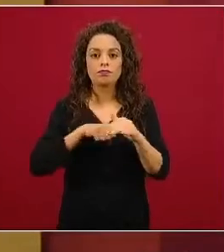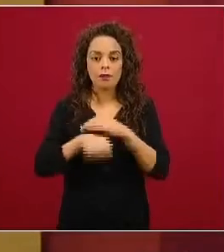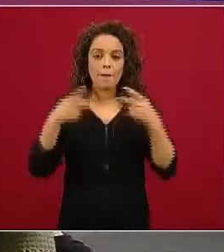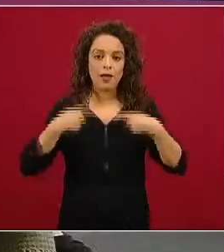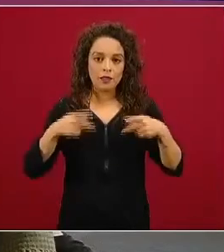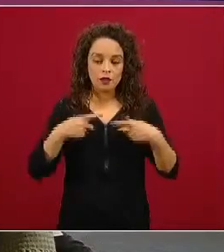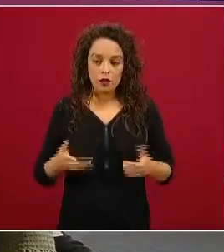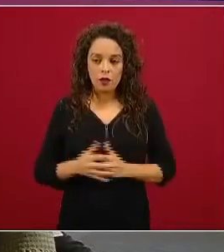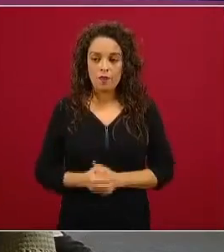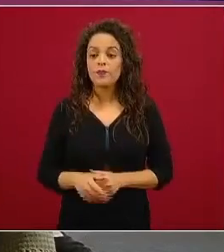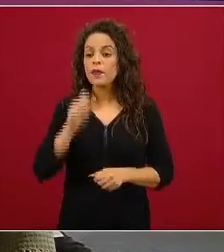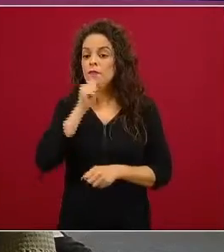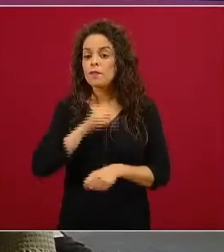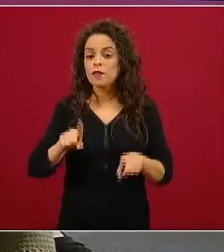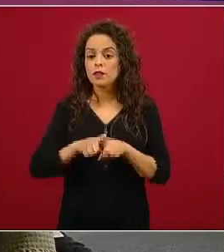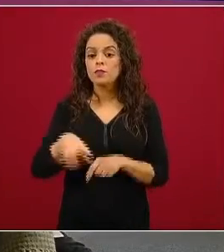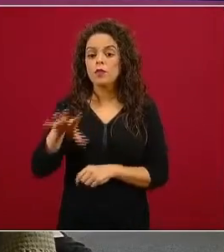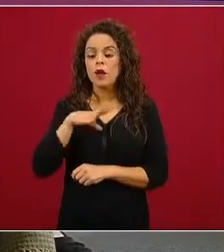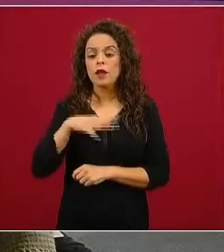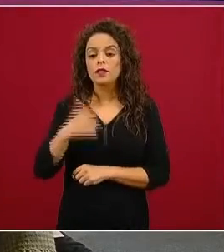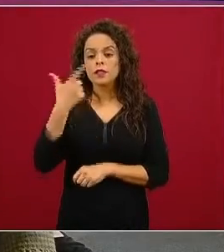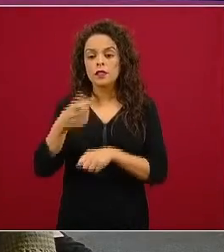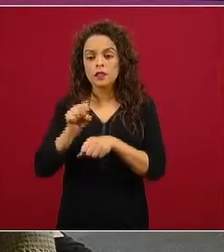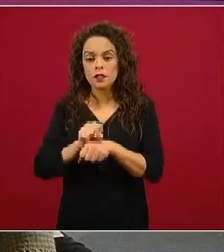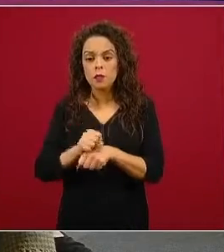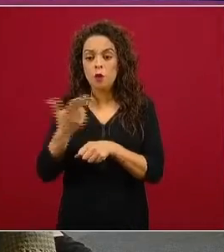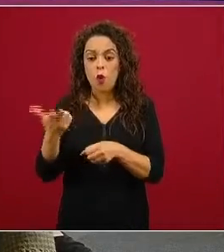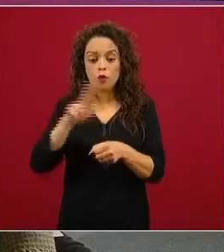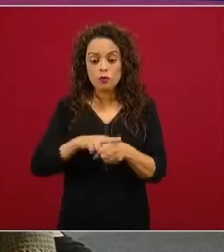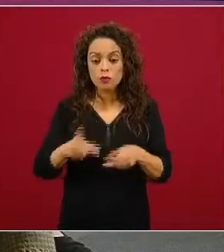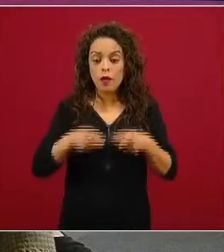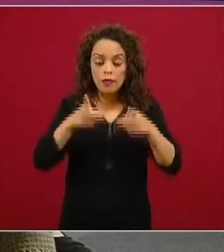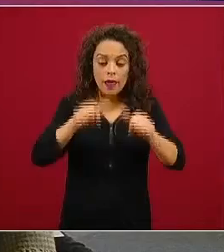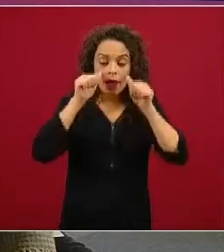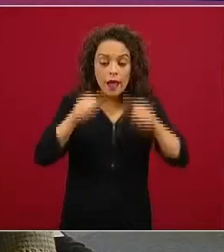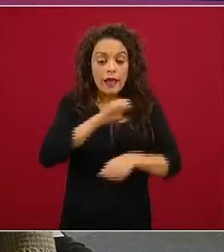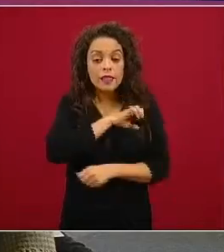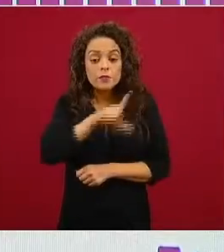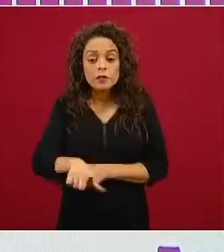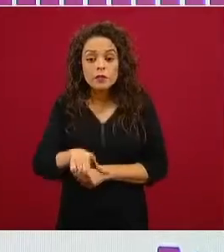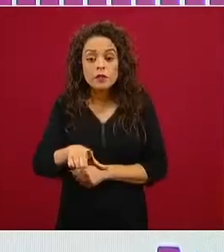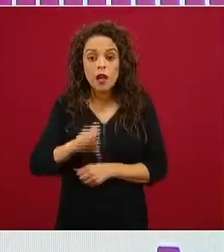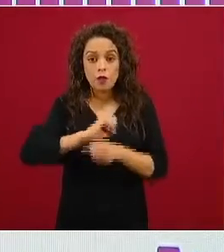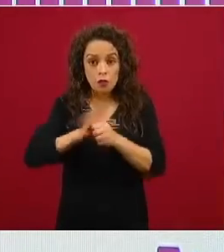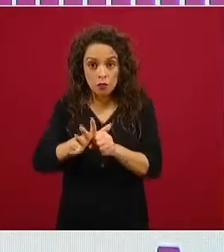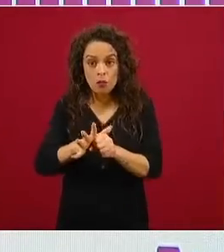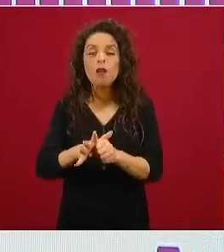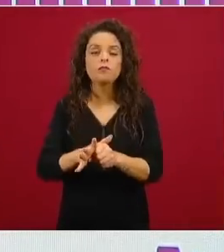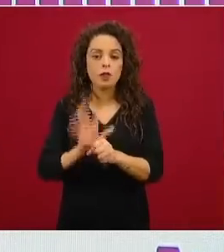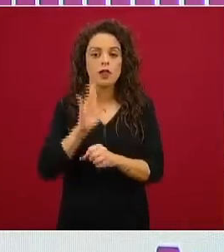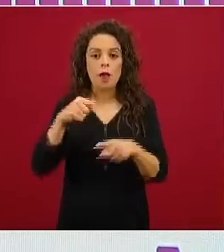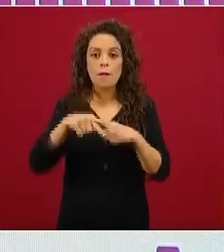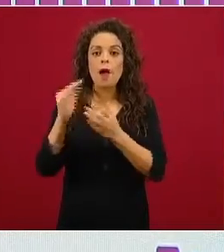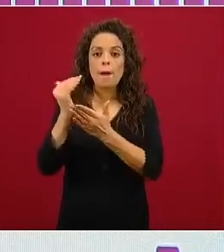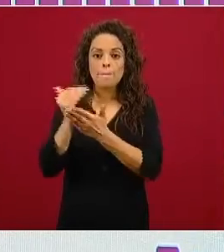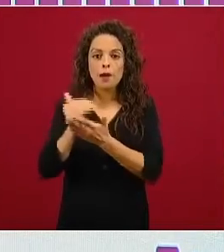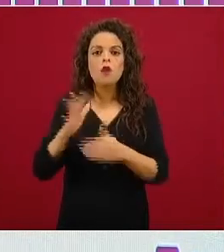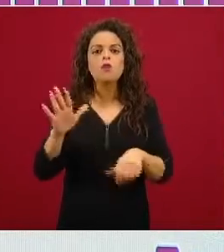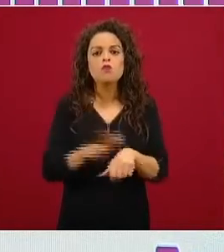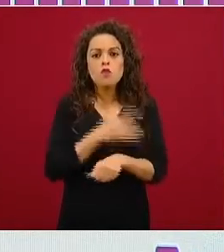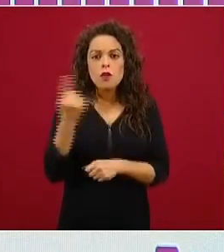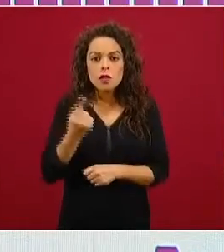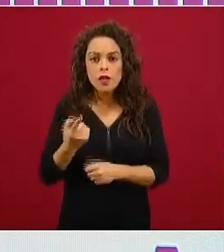Finalmente, en el informe técnico vemos que otro elemento que muestra la reducción sostenida por más de 7 semanas, en el caso de la